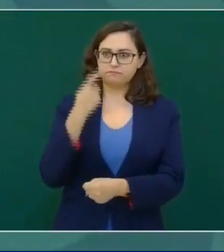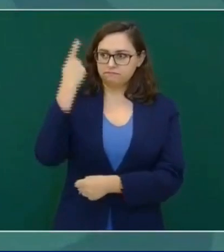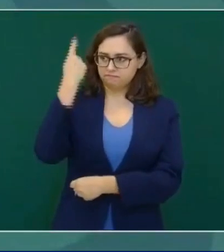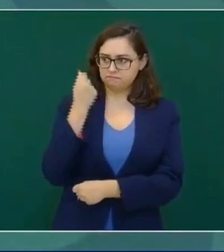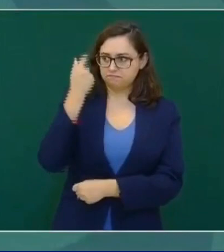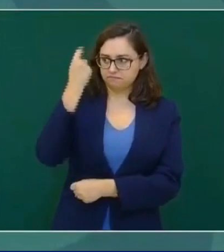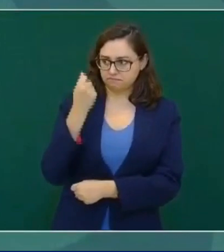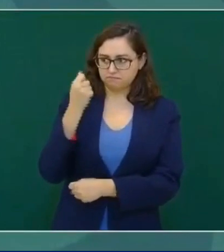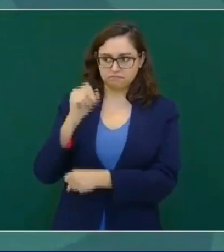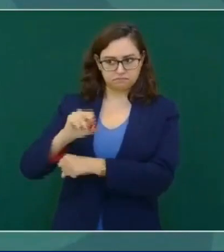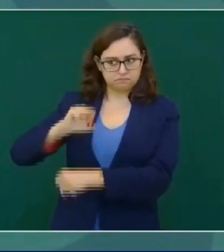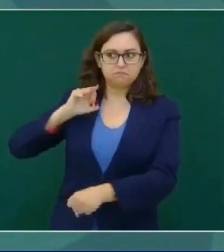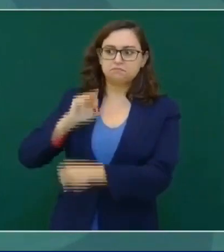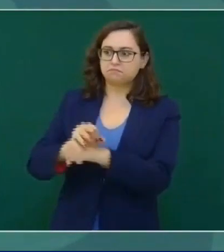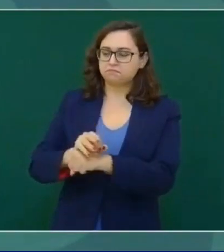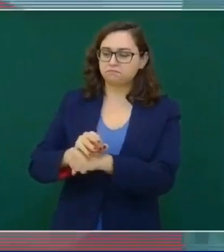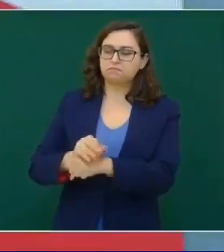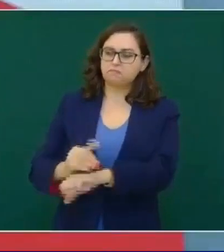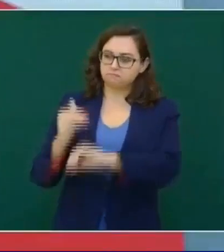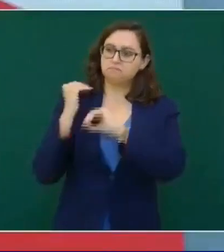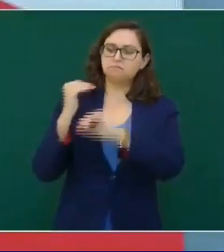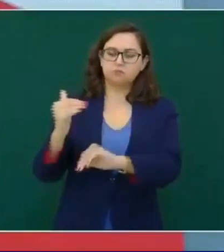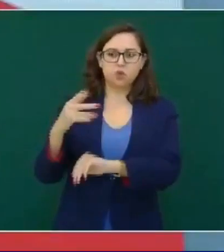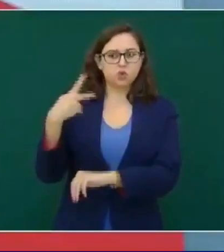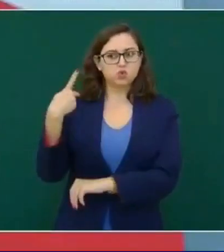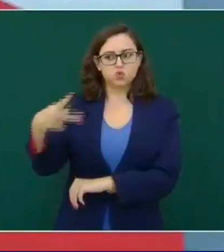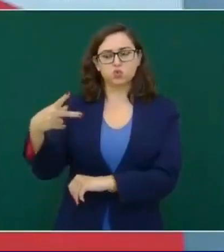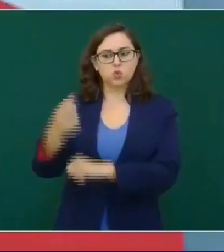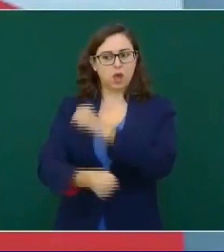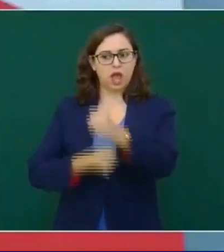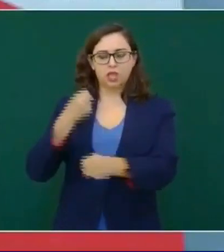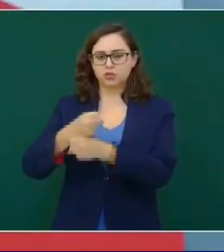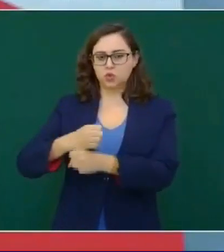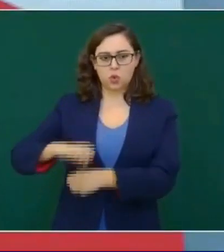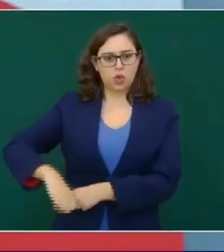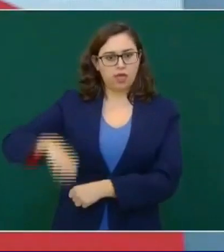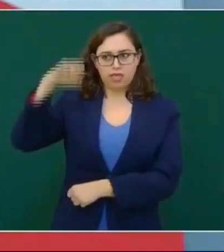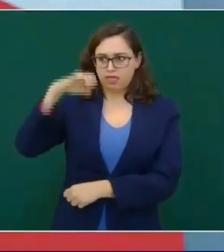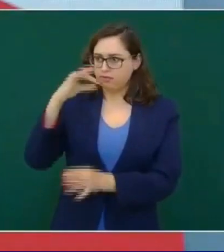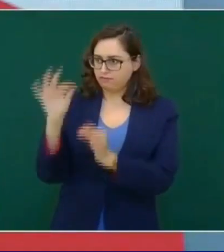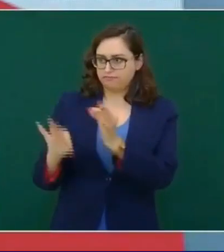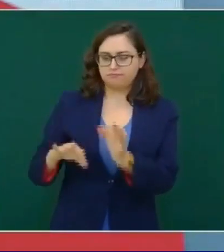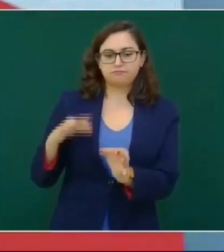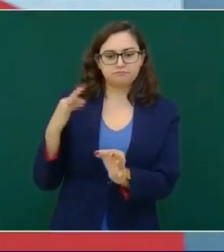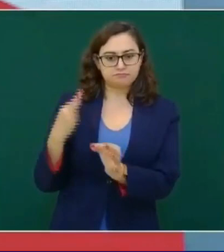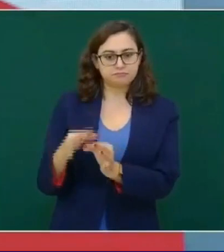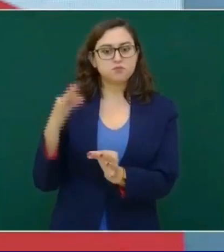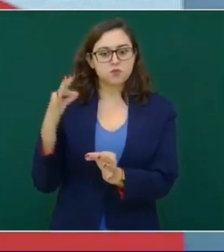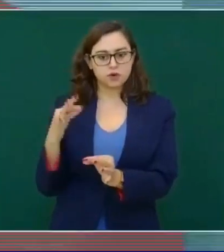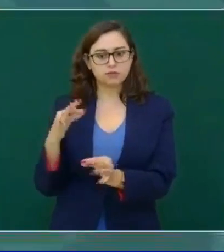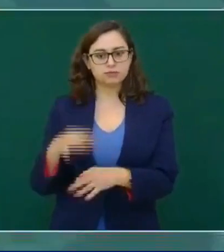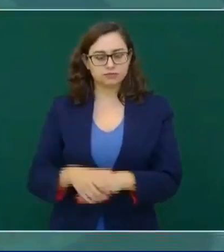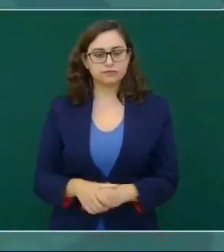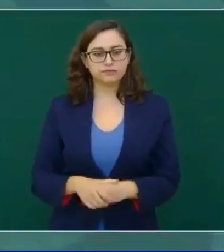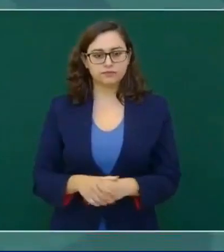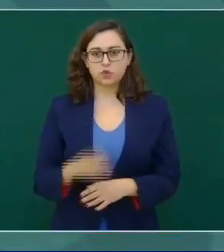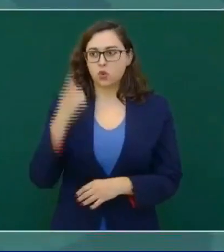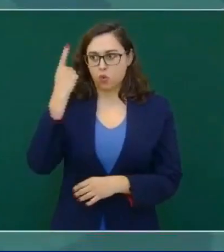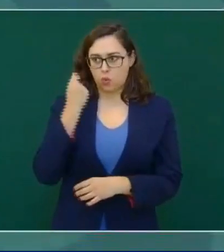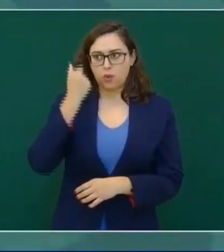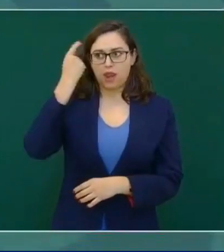la cláusula con la antigüedad que tenían para